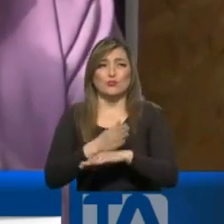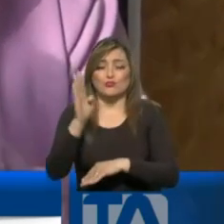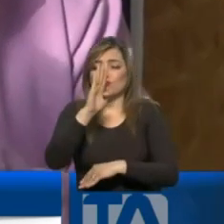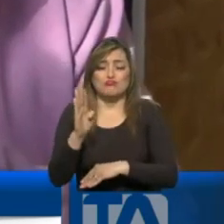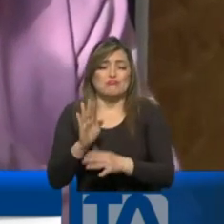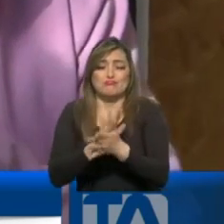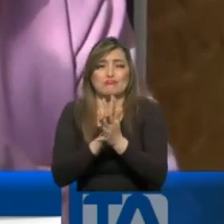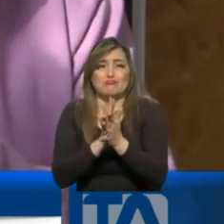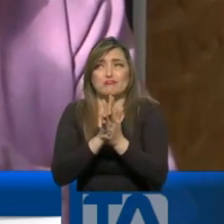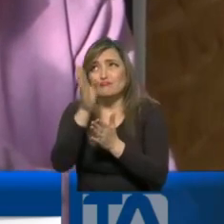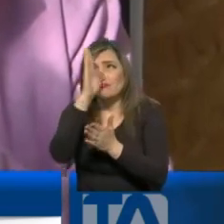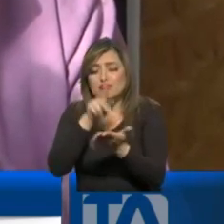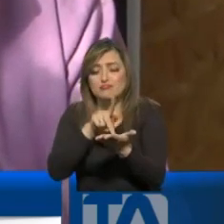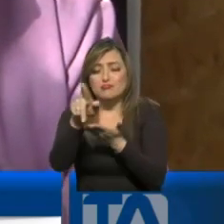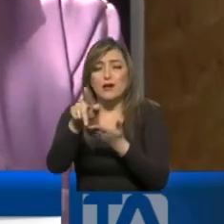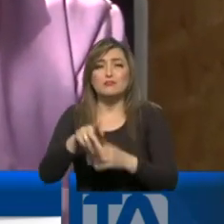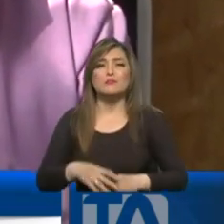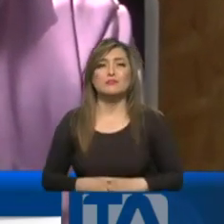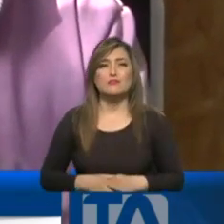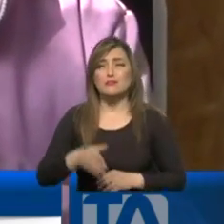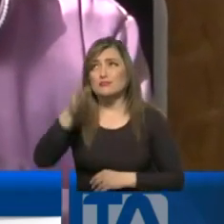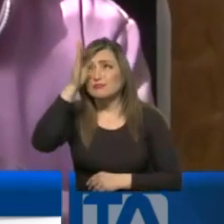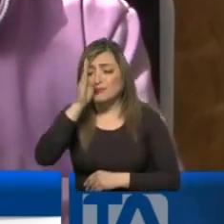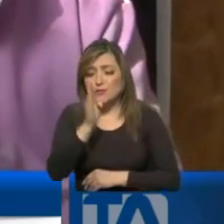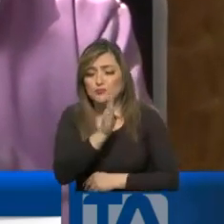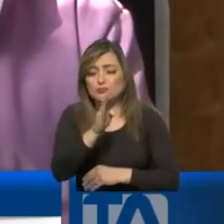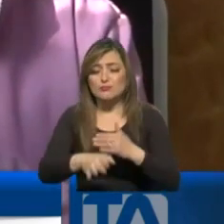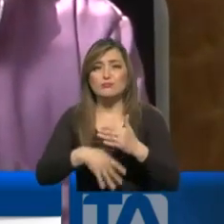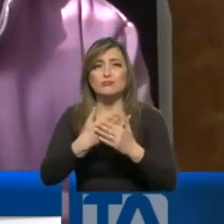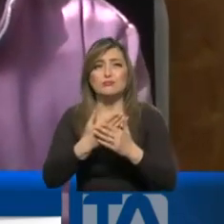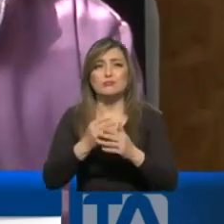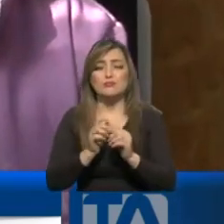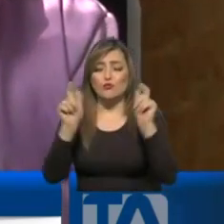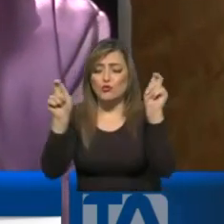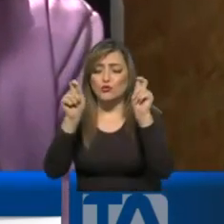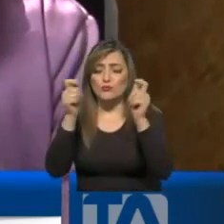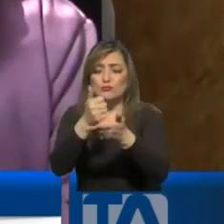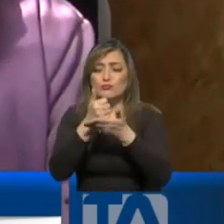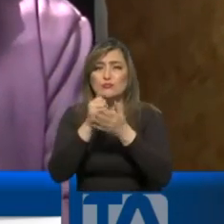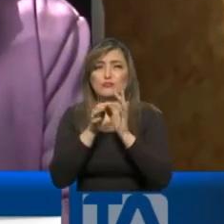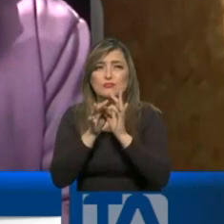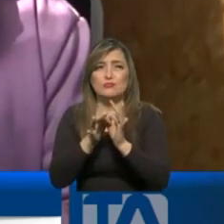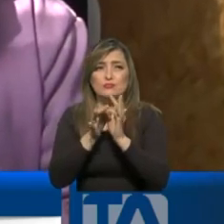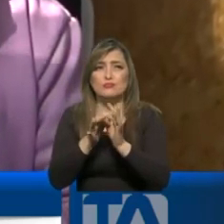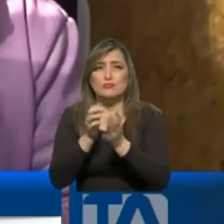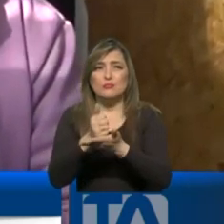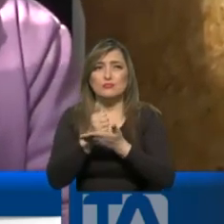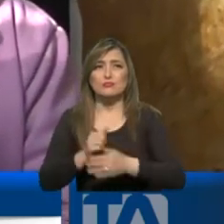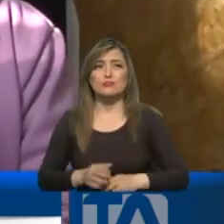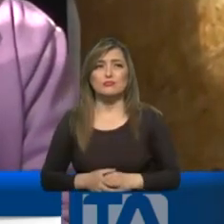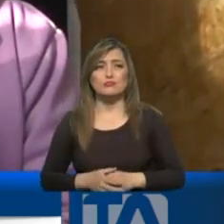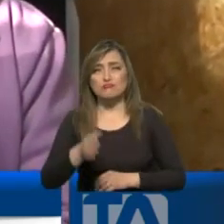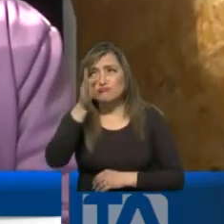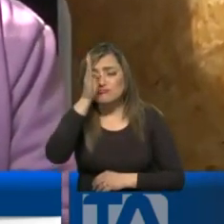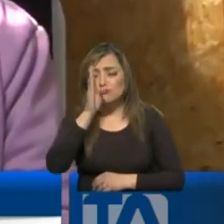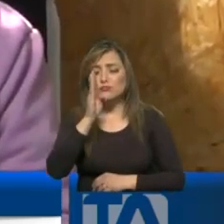les pague, papito Dios, que Diosito les bendiga a todos de la fundación que me han colaborado, me han ayudado, que Dios